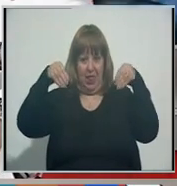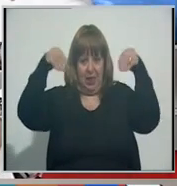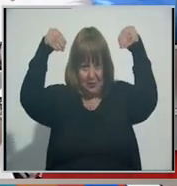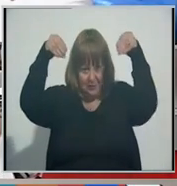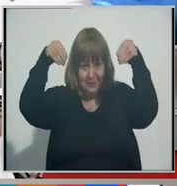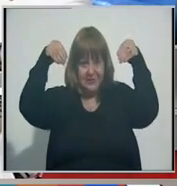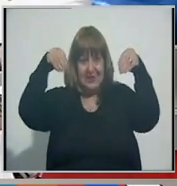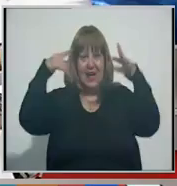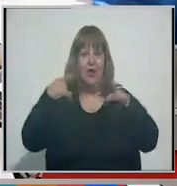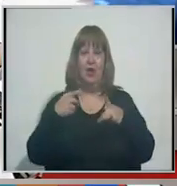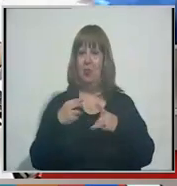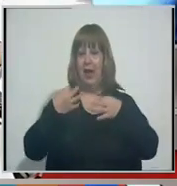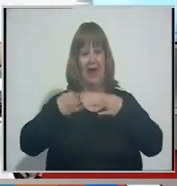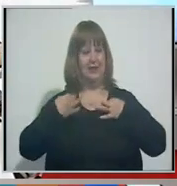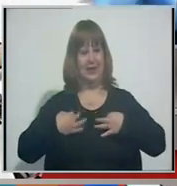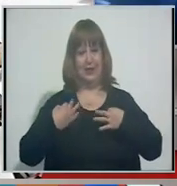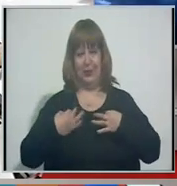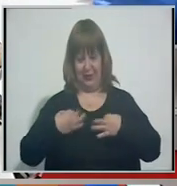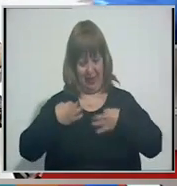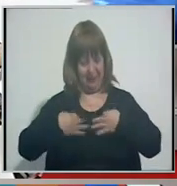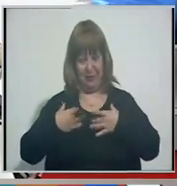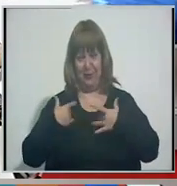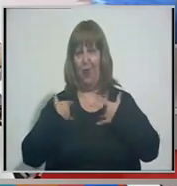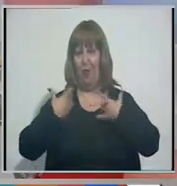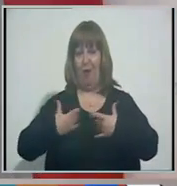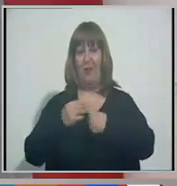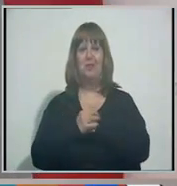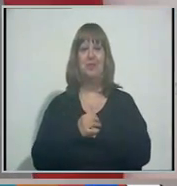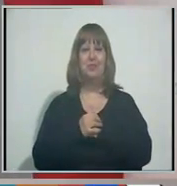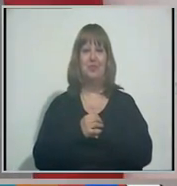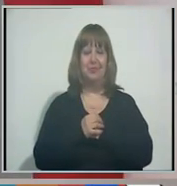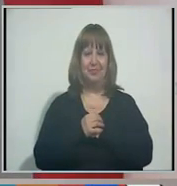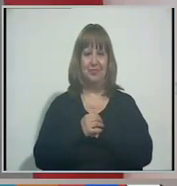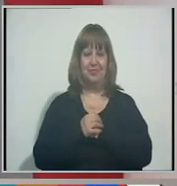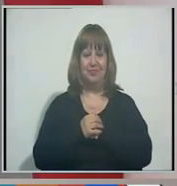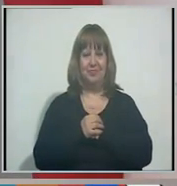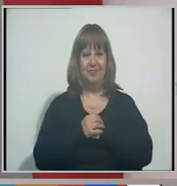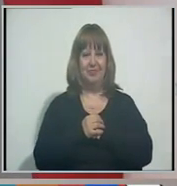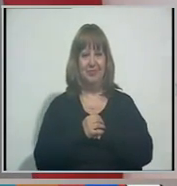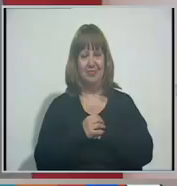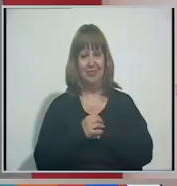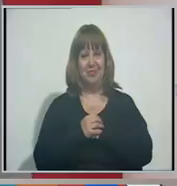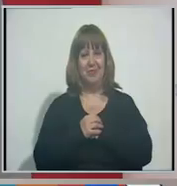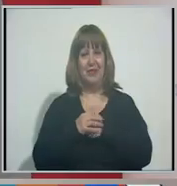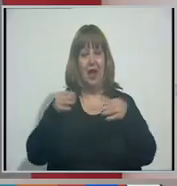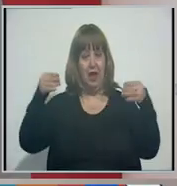buena onda. La actitud, Rodi. Exacto, la actitud. Exactamente, Rodi. Además, se vería el cartel, no el motivador. Claro. Sí. Abel,